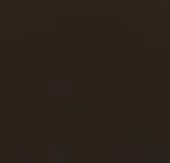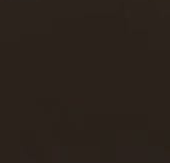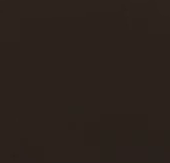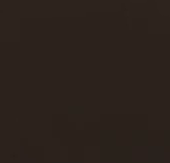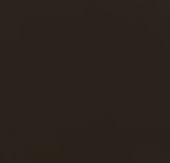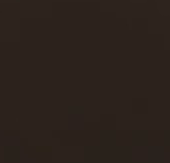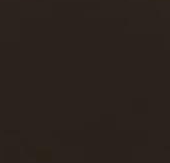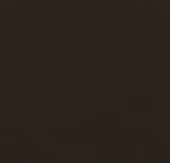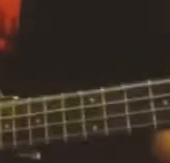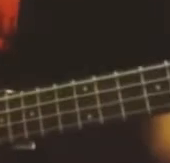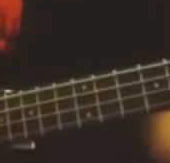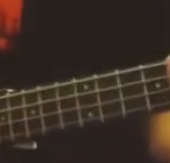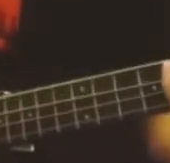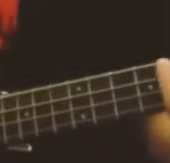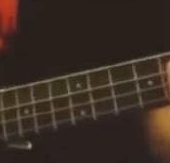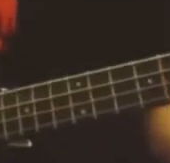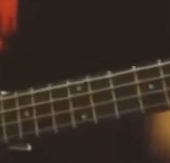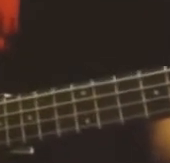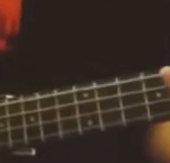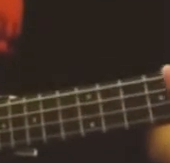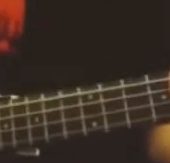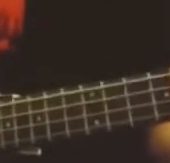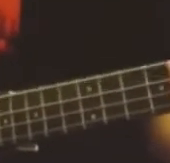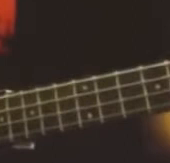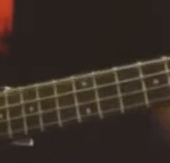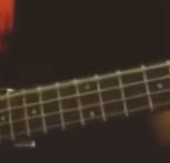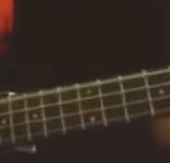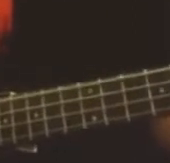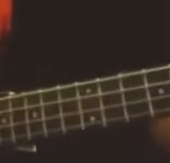el hospital? Porque la demagogia no